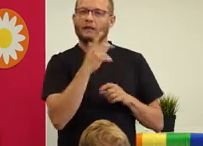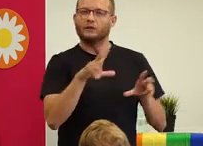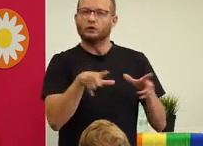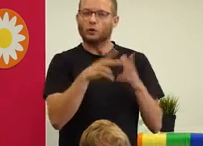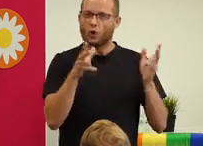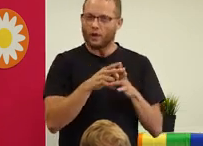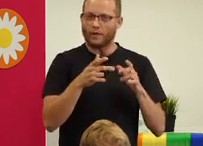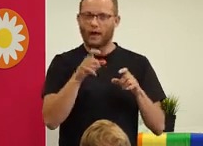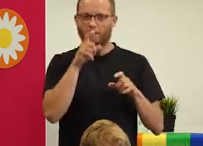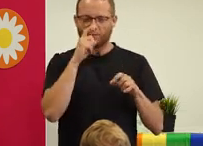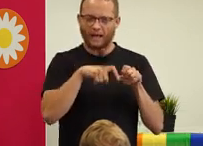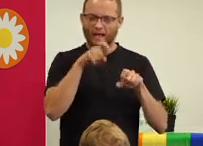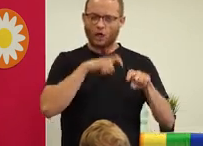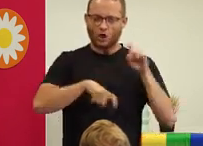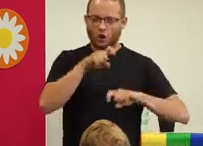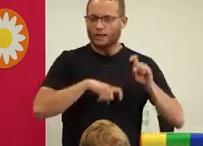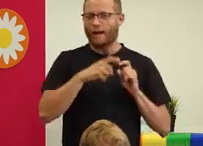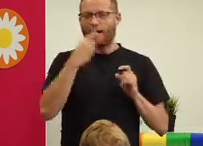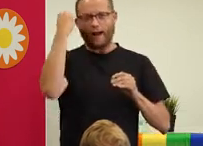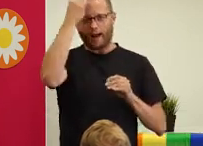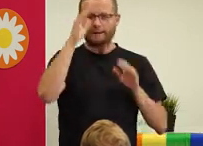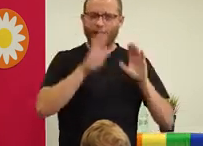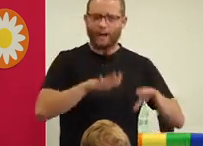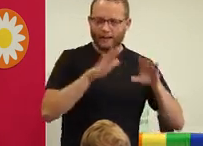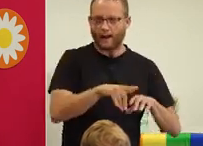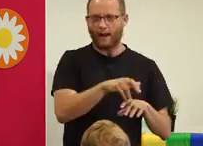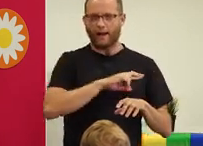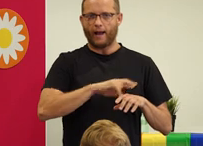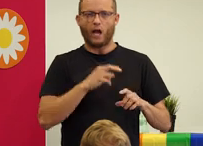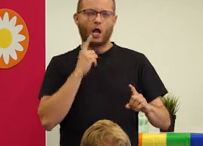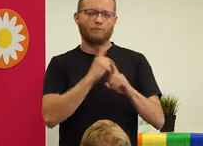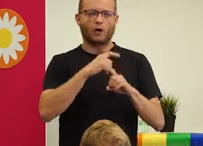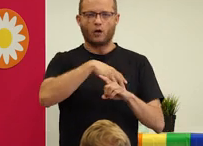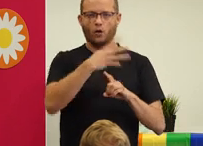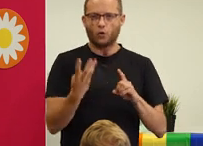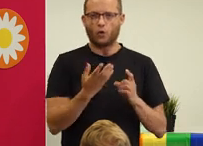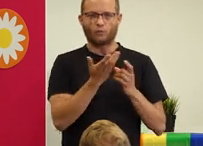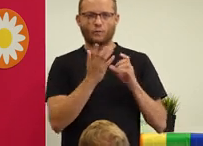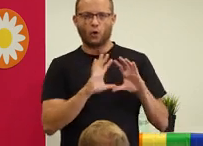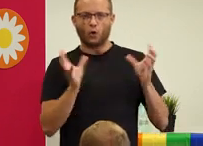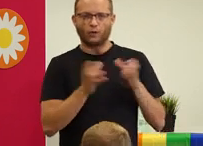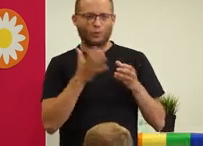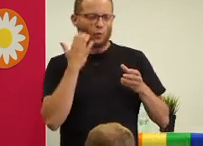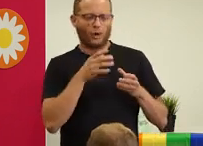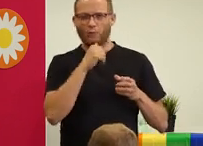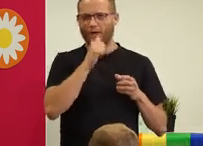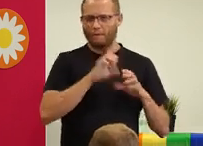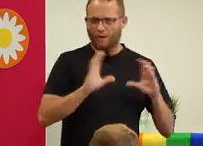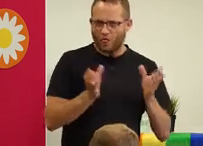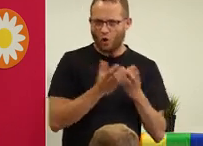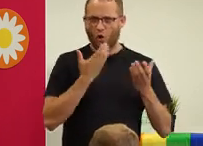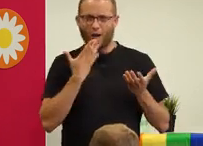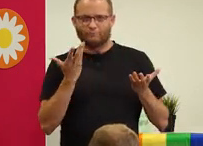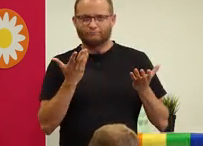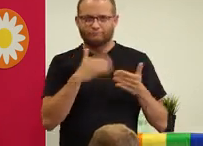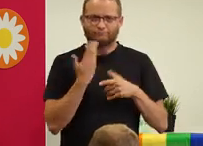sociedad anacrónica, fundamentalista islámica, homófoba y que además con un colectivo queer muy reprimido, que no tiene